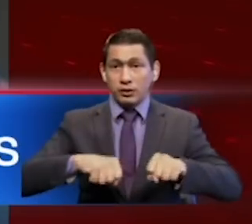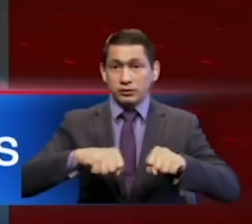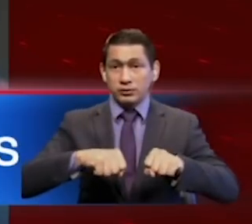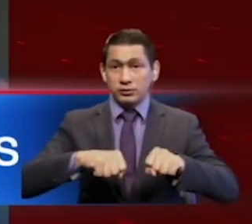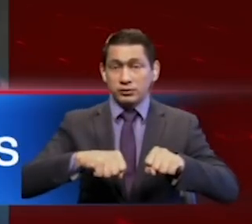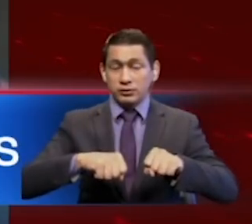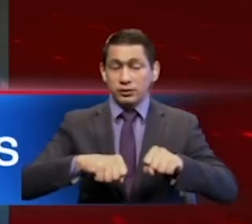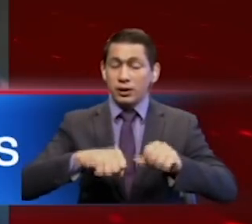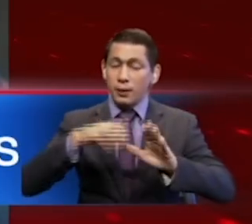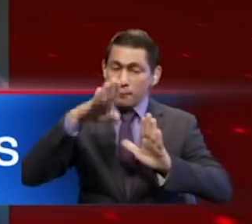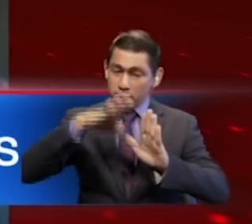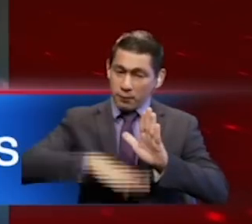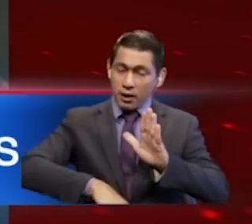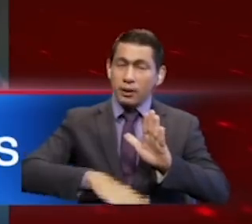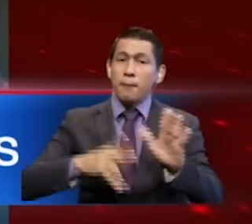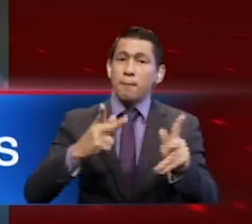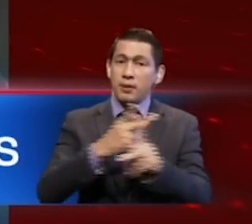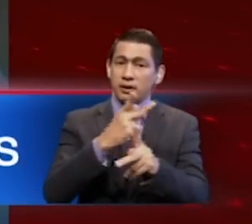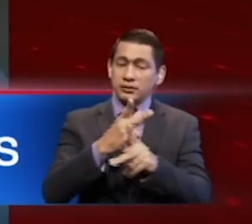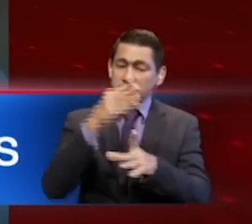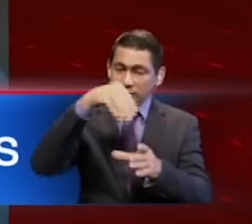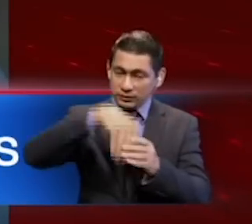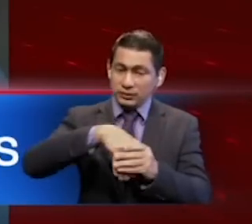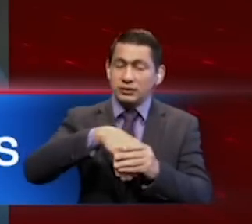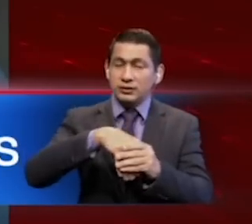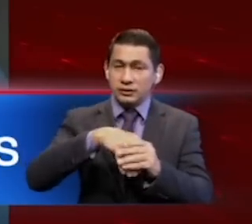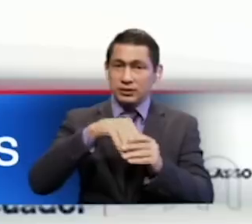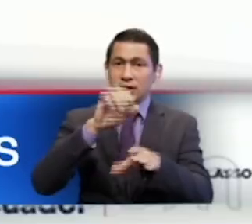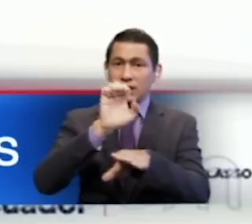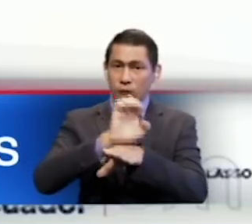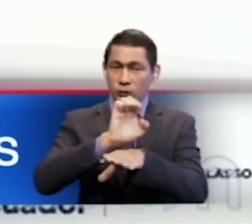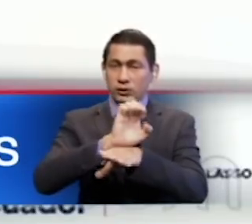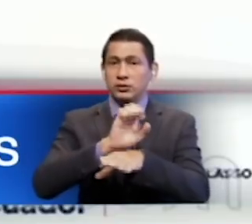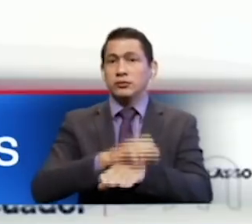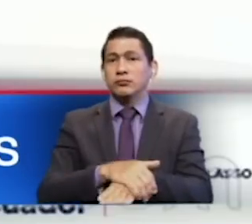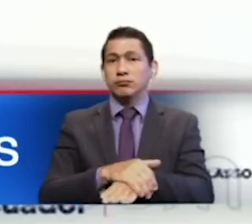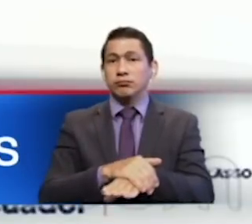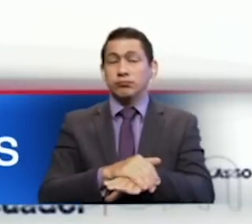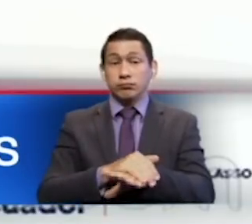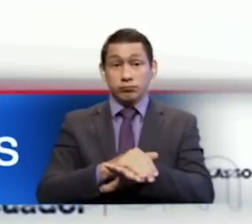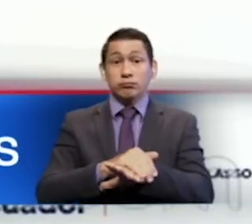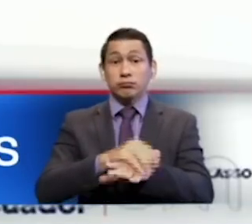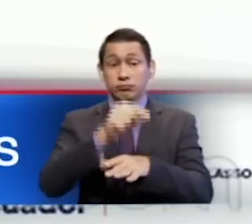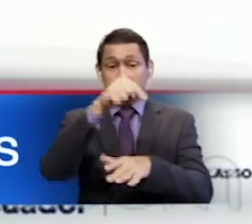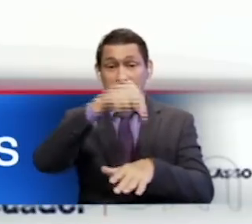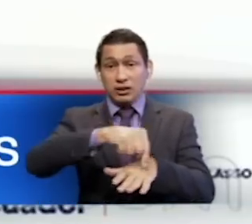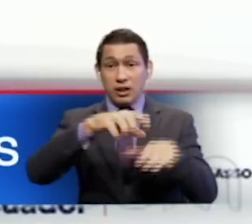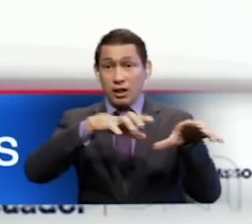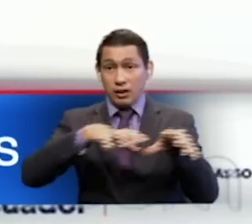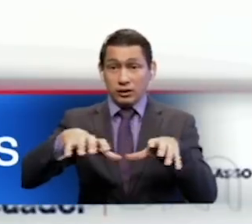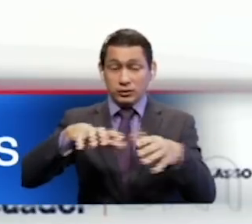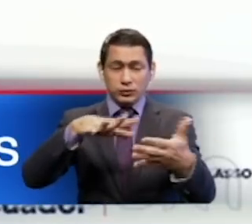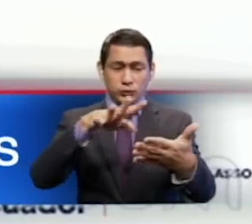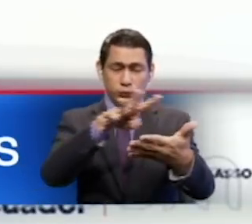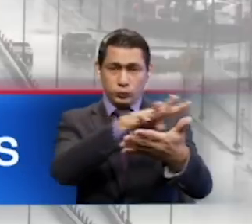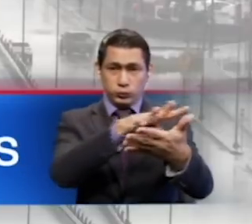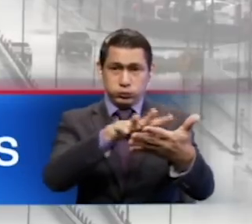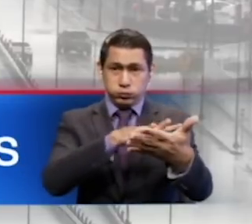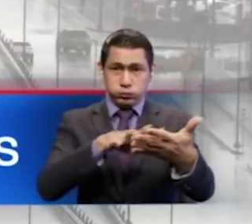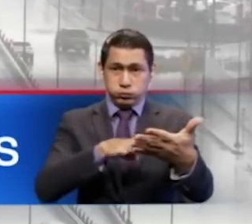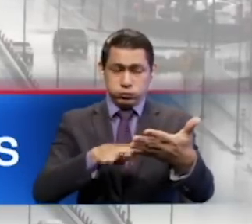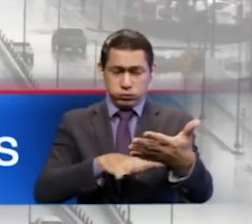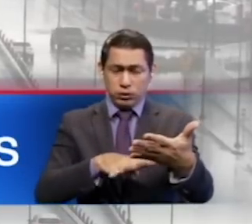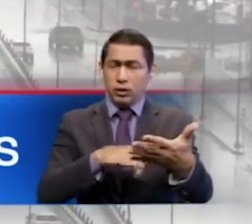reducción del riesgo de desastre más efectiva en nuestro territorio. En el Mapatón participarán actores de la academia, la comunidad,